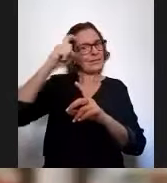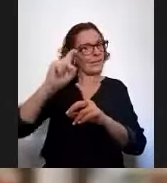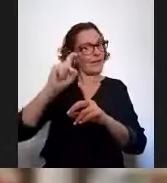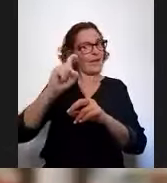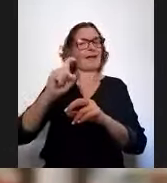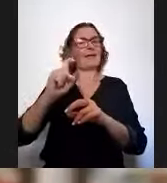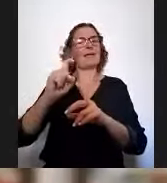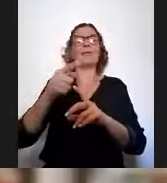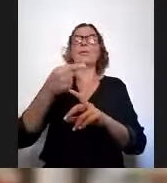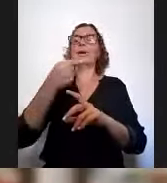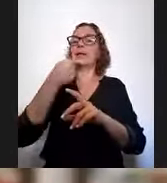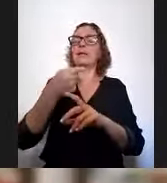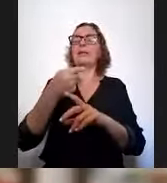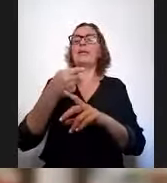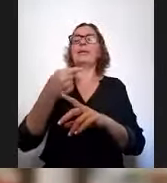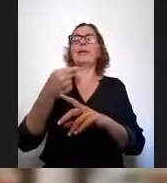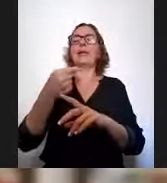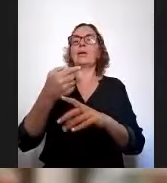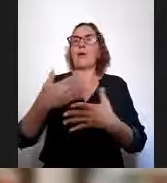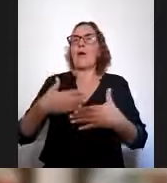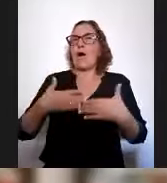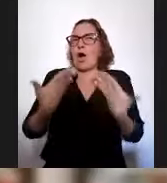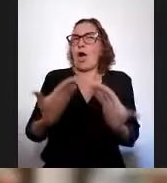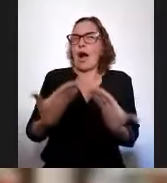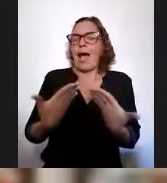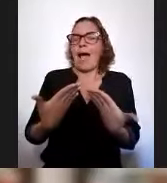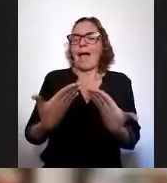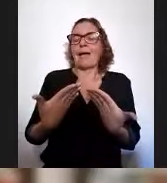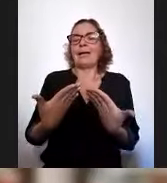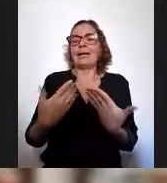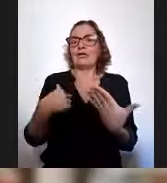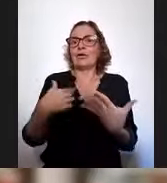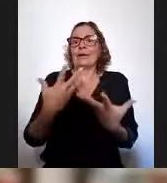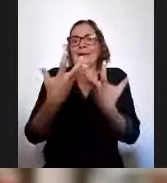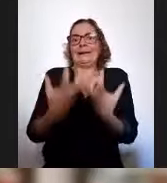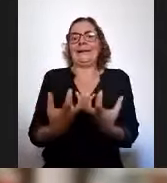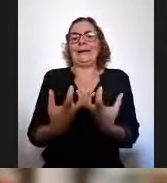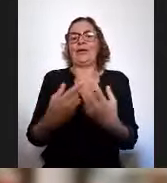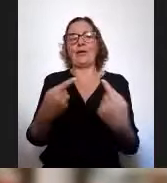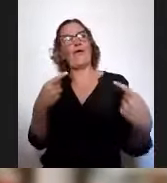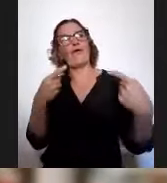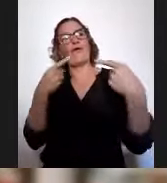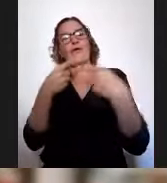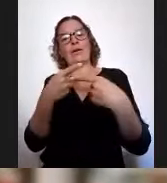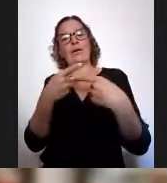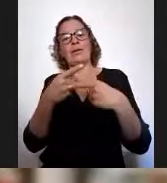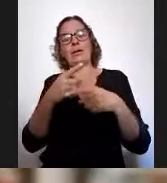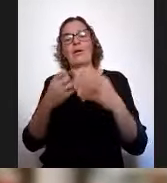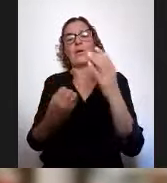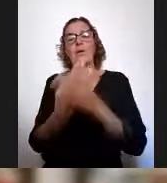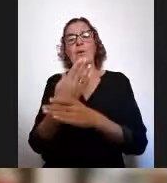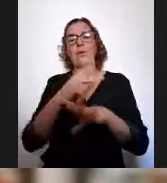les decía, coraje y ganas de enfrentar este nuevo desafío.